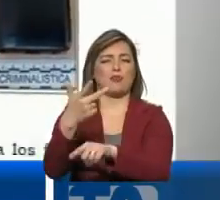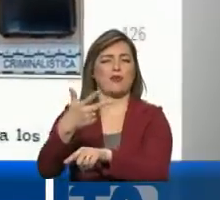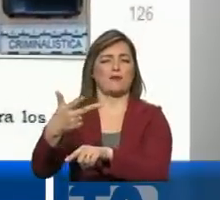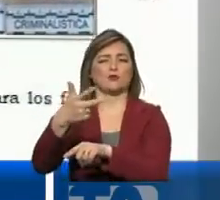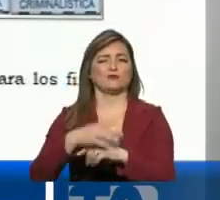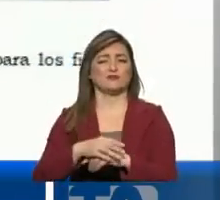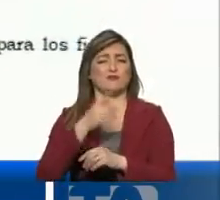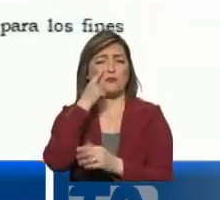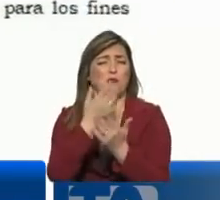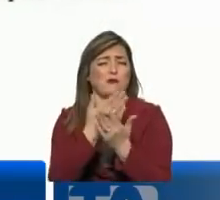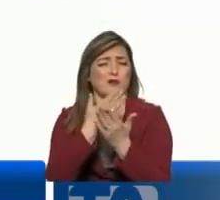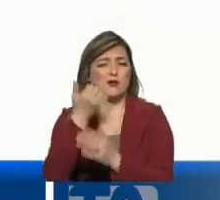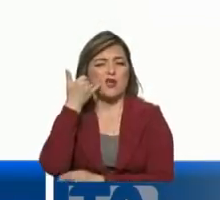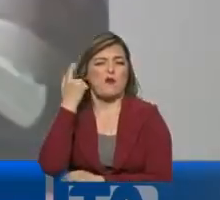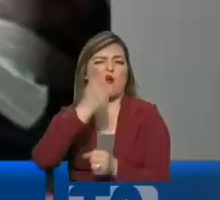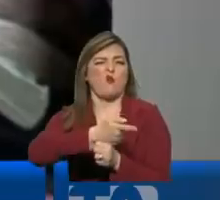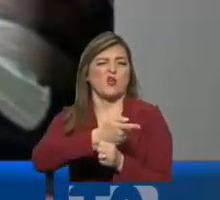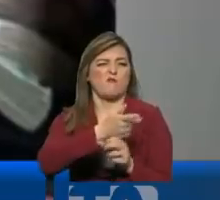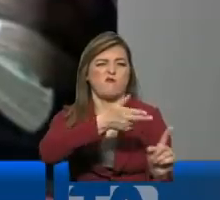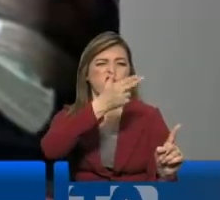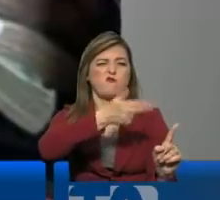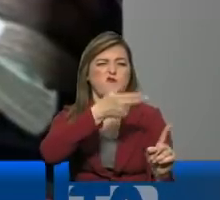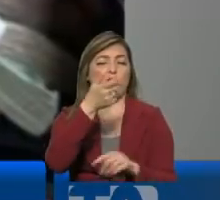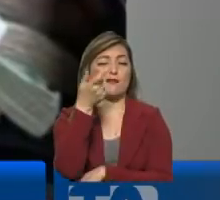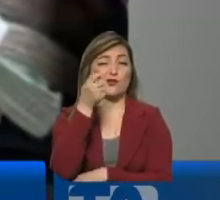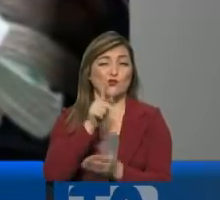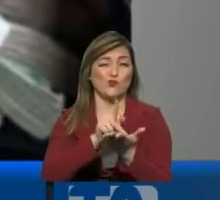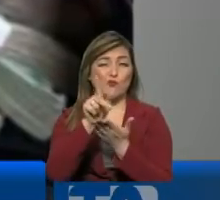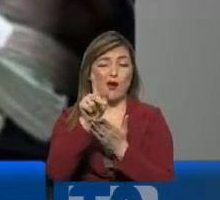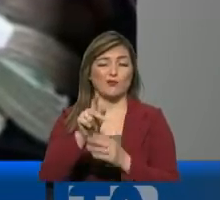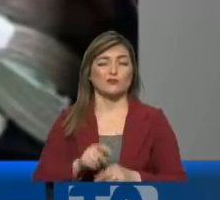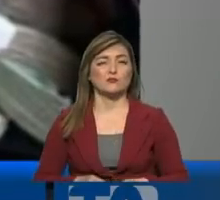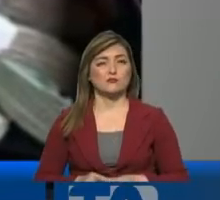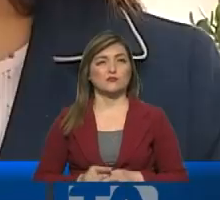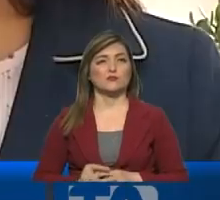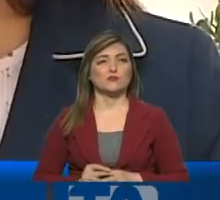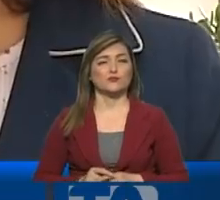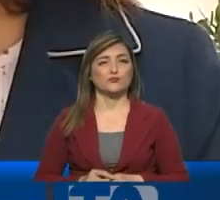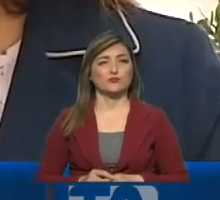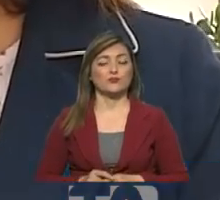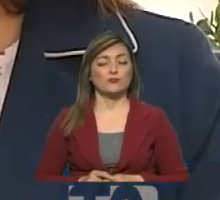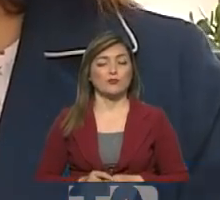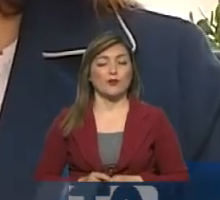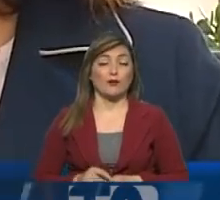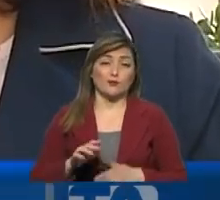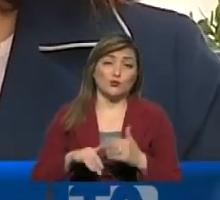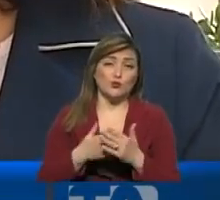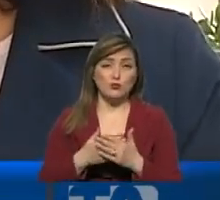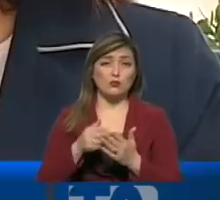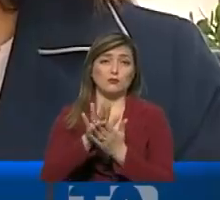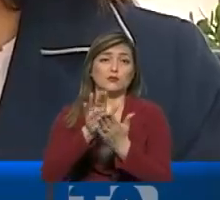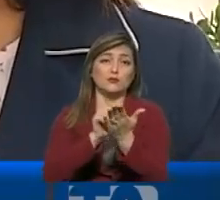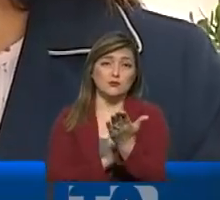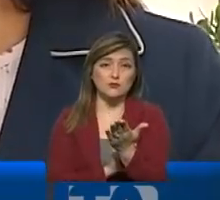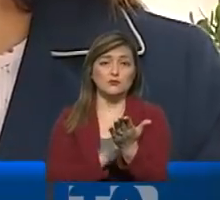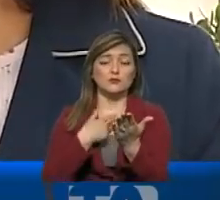llamadas telefónicas donde ordenaban muertes y al dinero del pago de los sicarios. Y tanto es así que va un